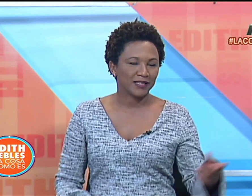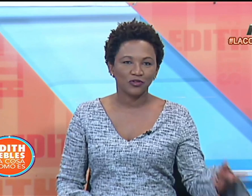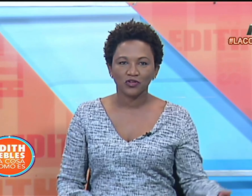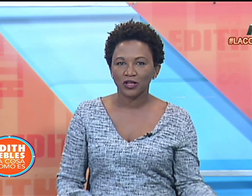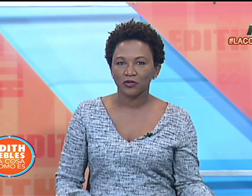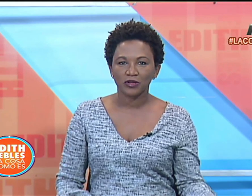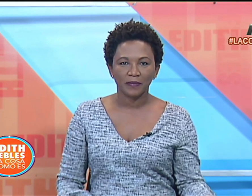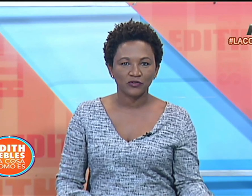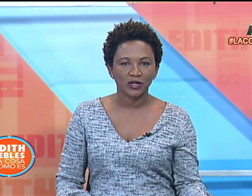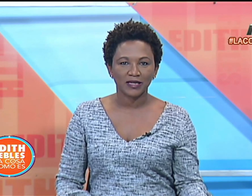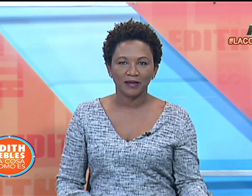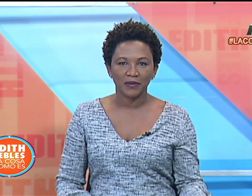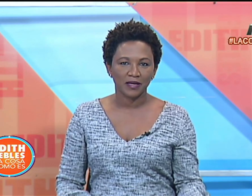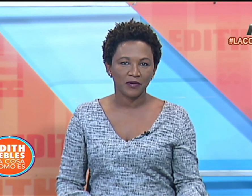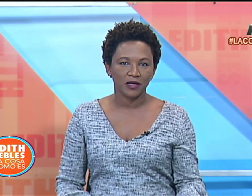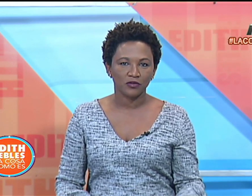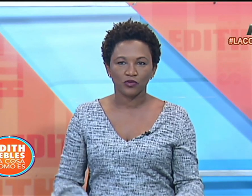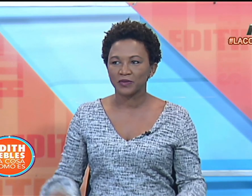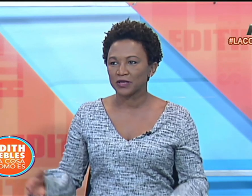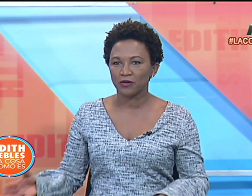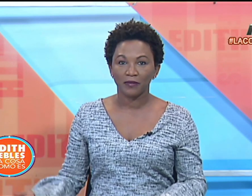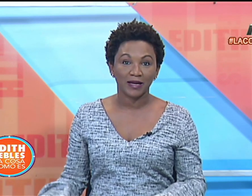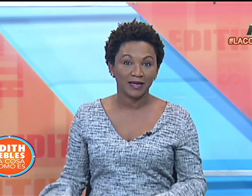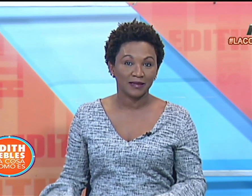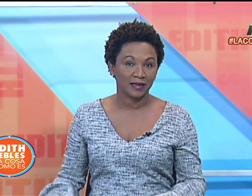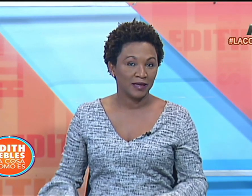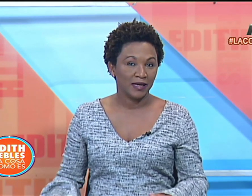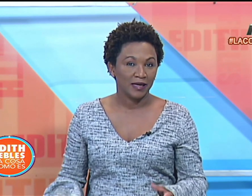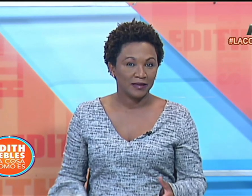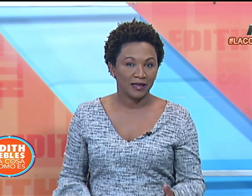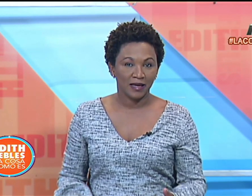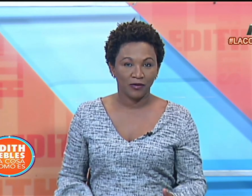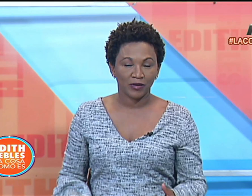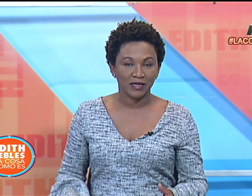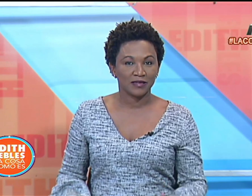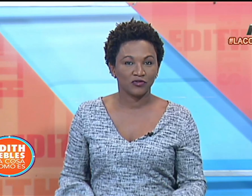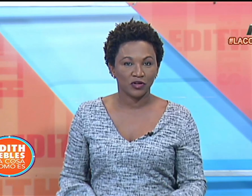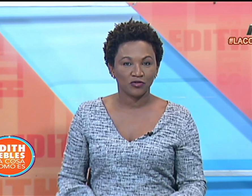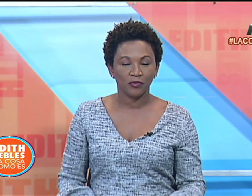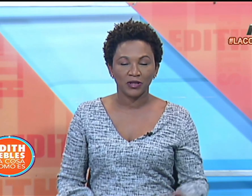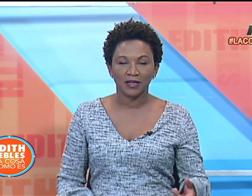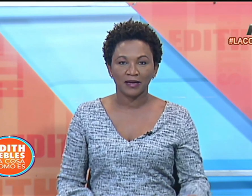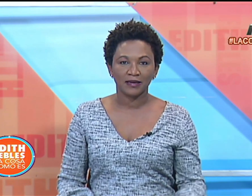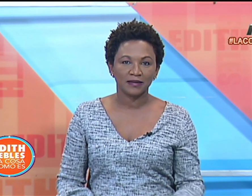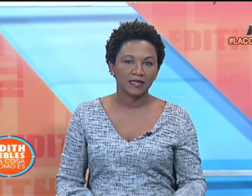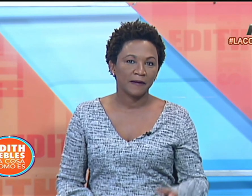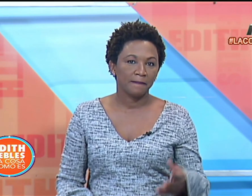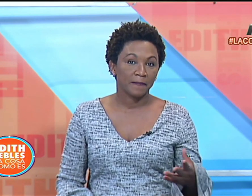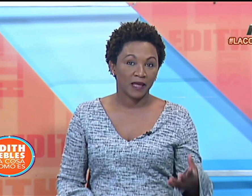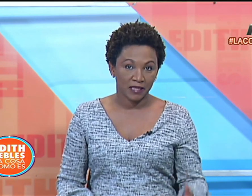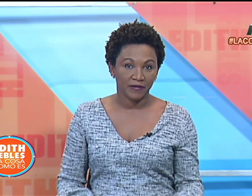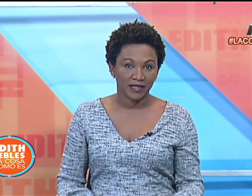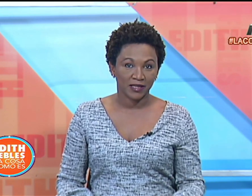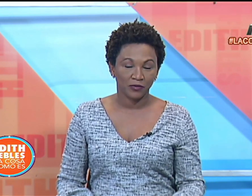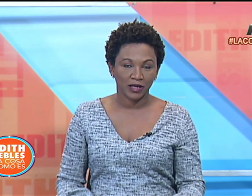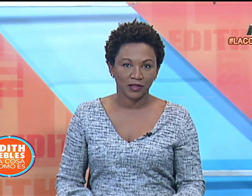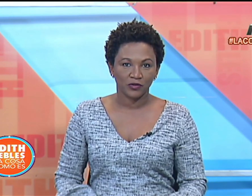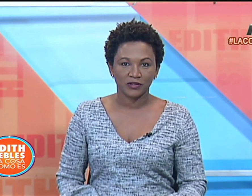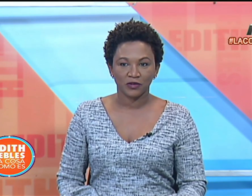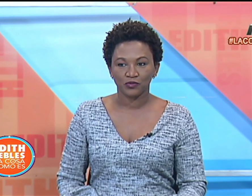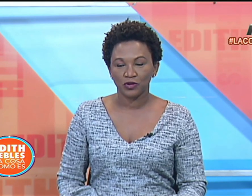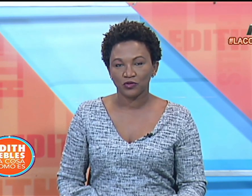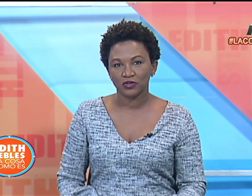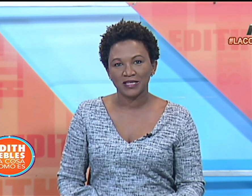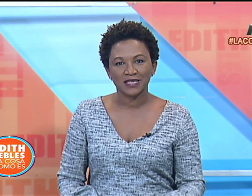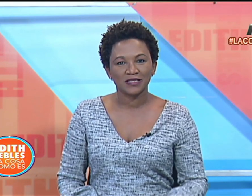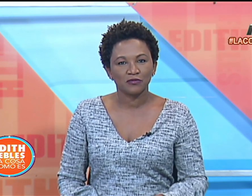Al ratito se integró otra persona que también había ido. Comenzaron a hablar gente de organizaciones comunitarias de diferentes lugares de los